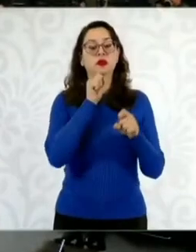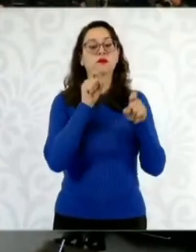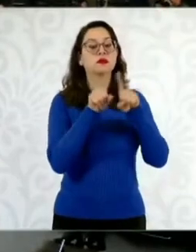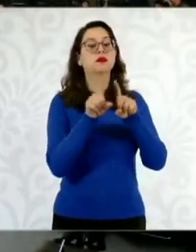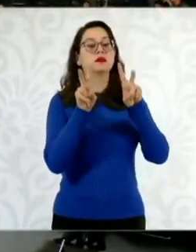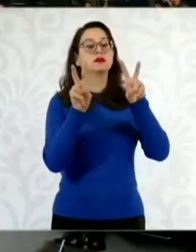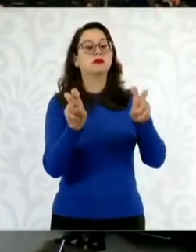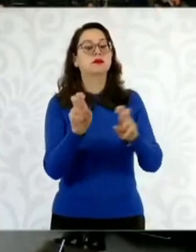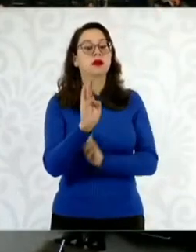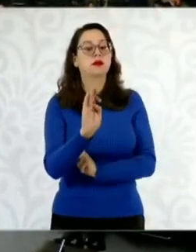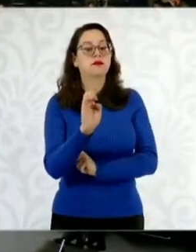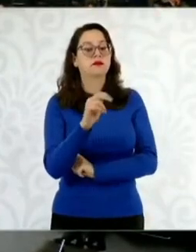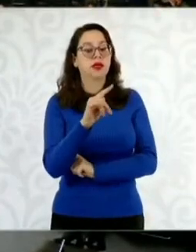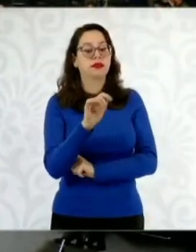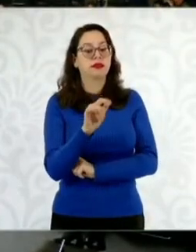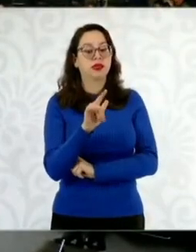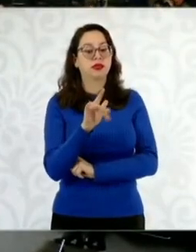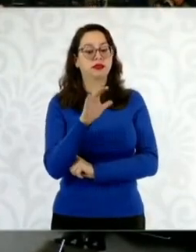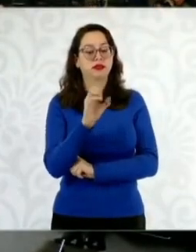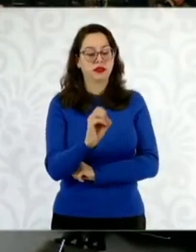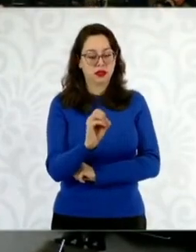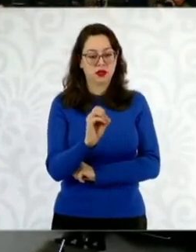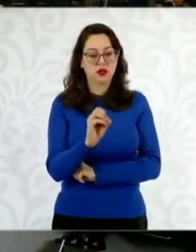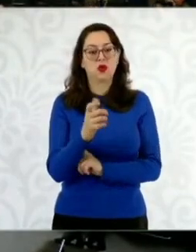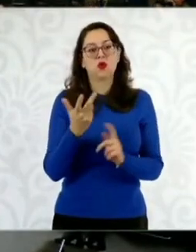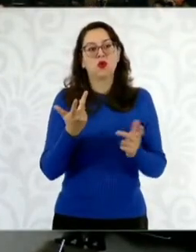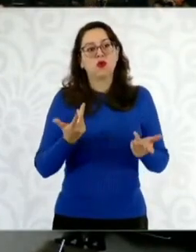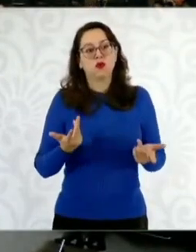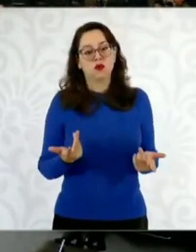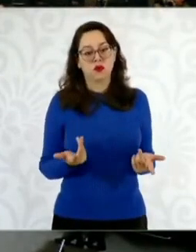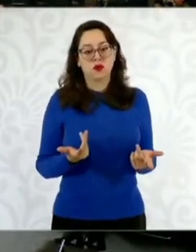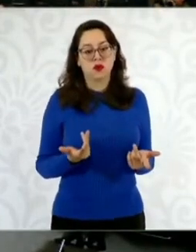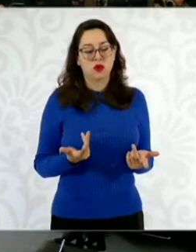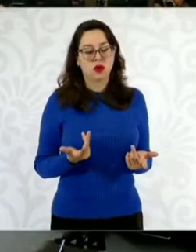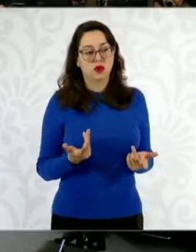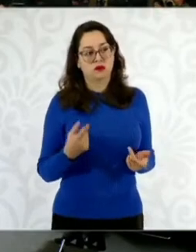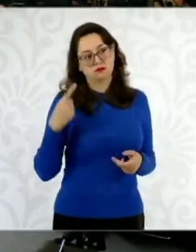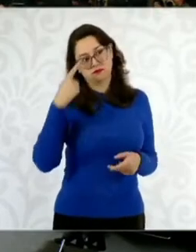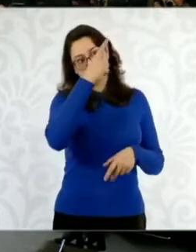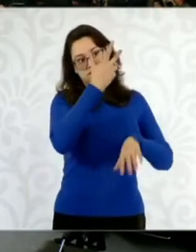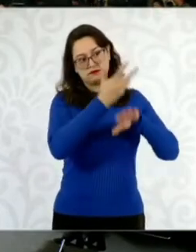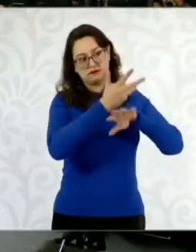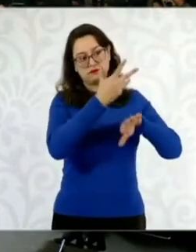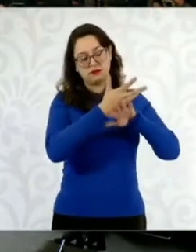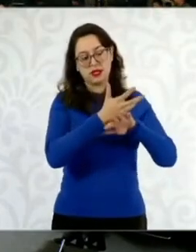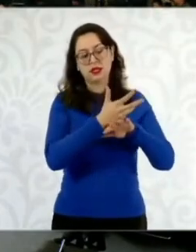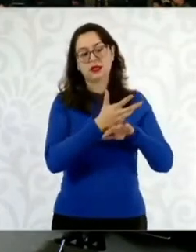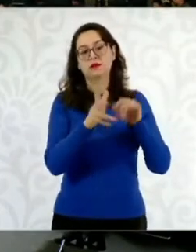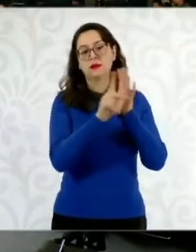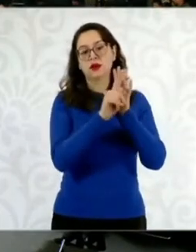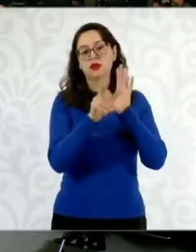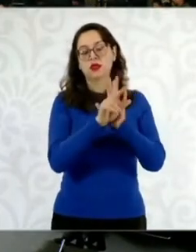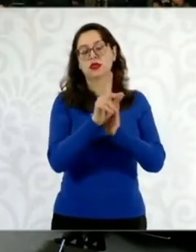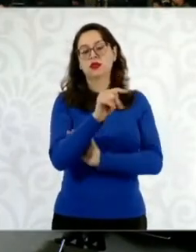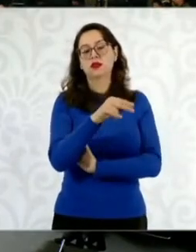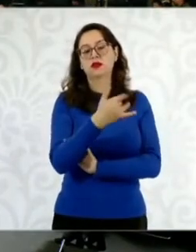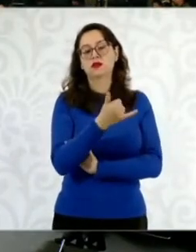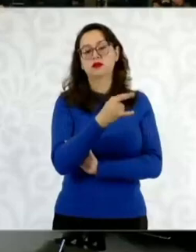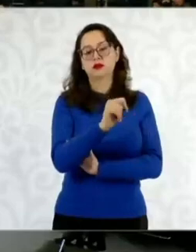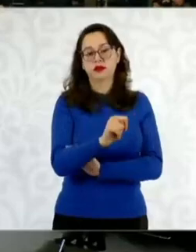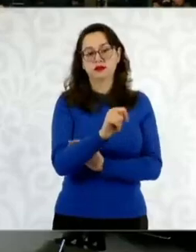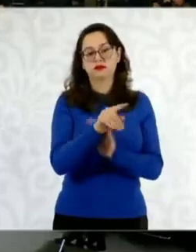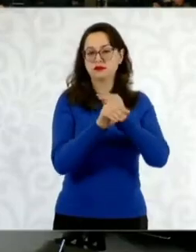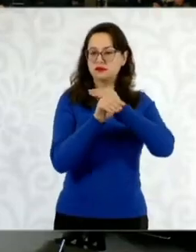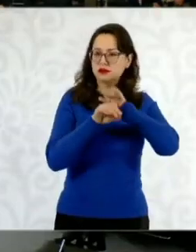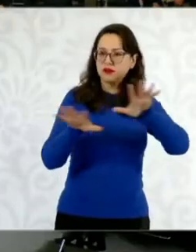del fentanilo y regresando al trabajo que presentó el diario estadounidense New York Times, preguntarle su